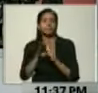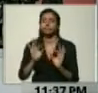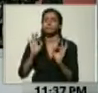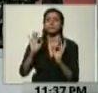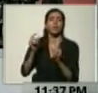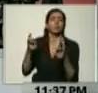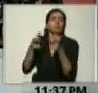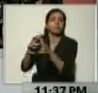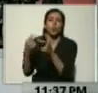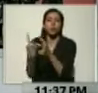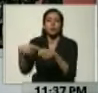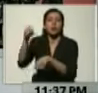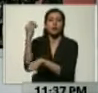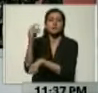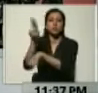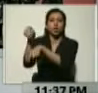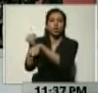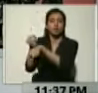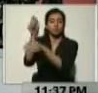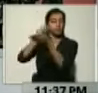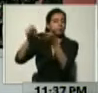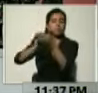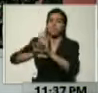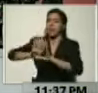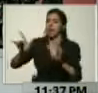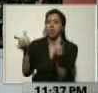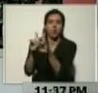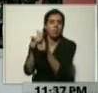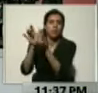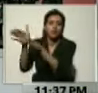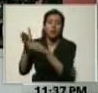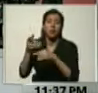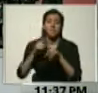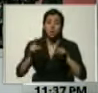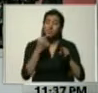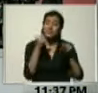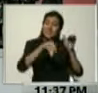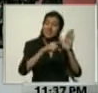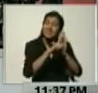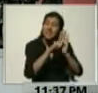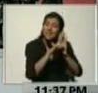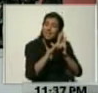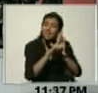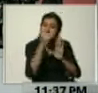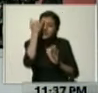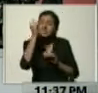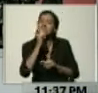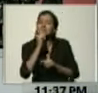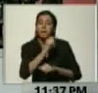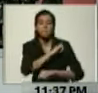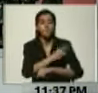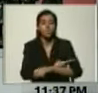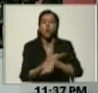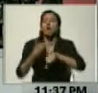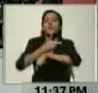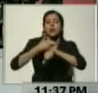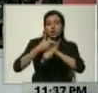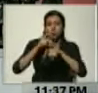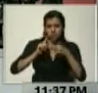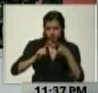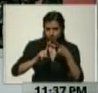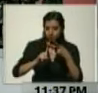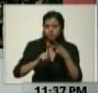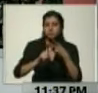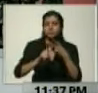Nacional. A la Asamblea Nacional. Pero esto dice aquí, la iniciativa de las leyes corresponde al Poder Ejecutivo Nacional, a